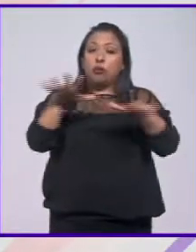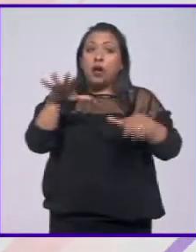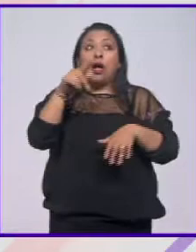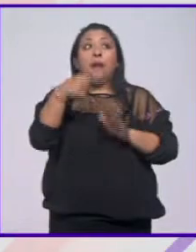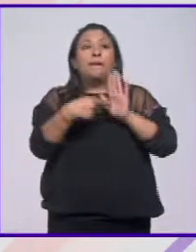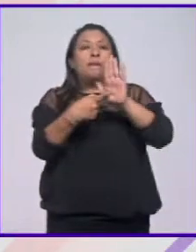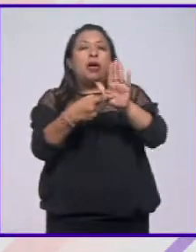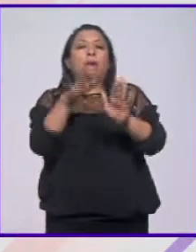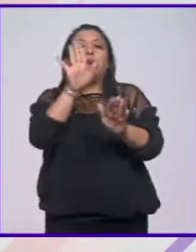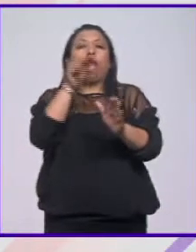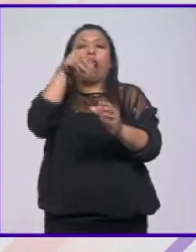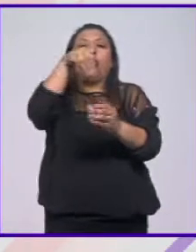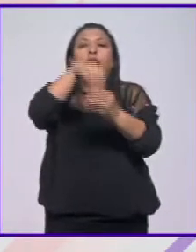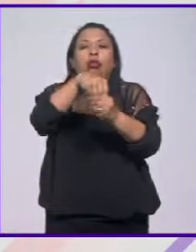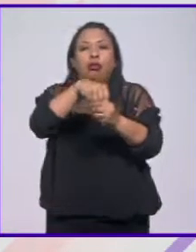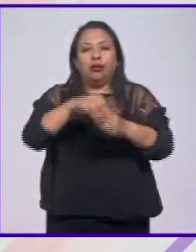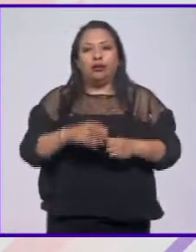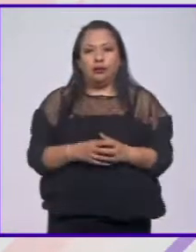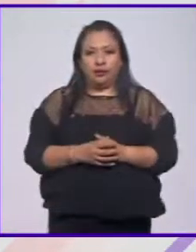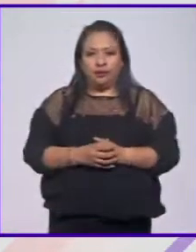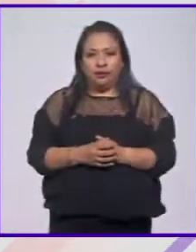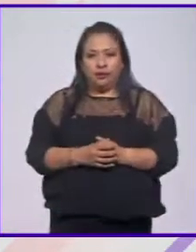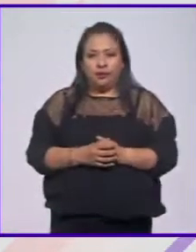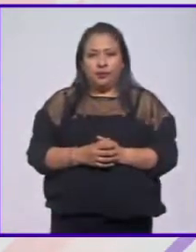de los secretos.